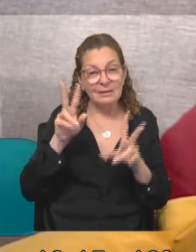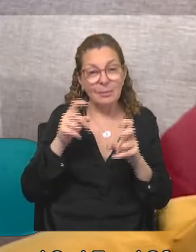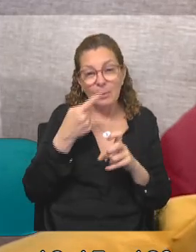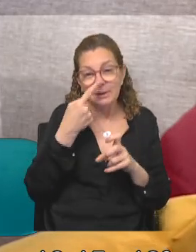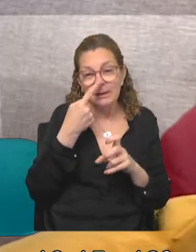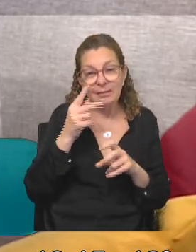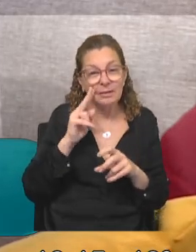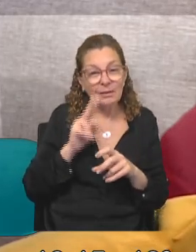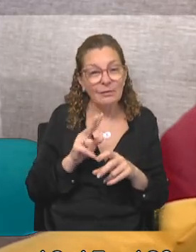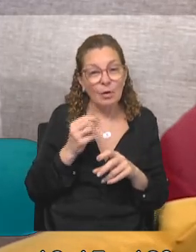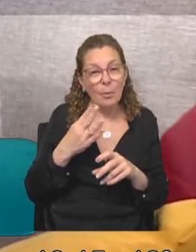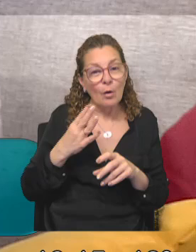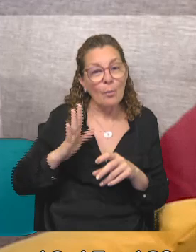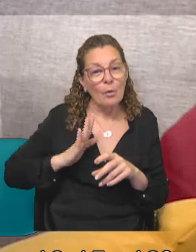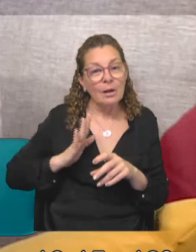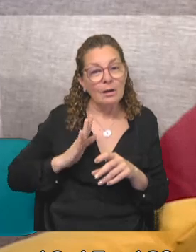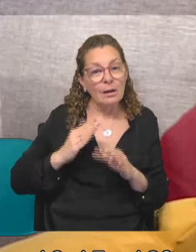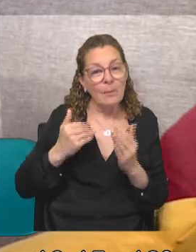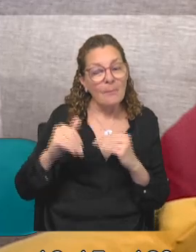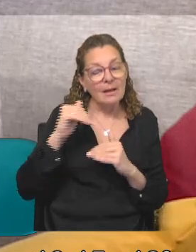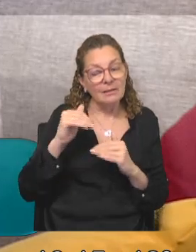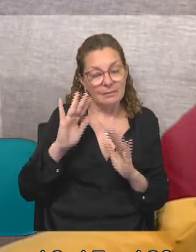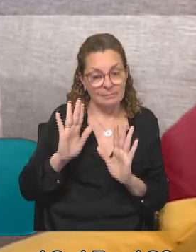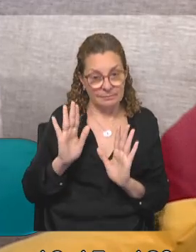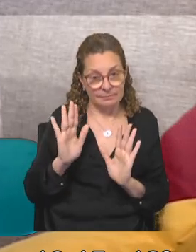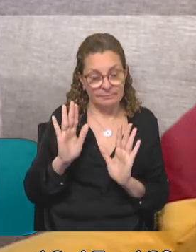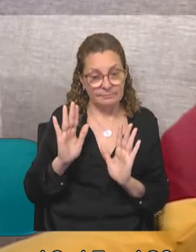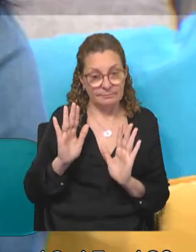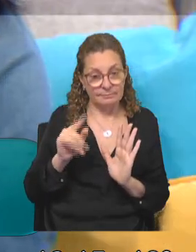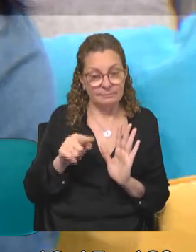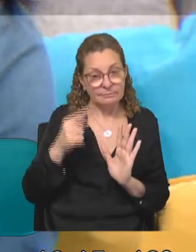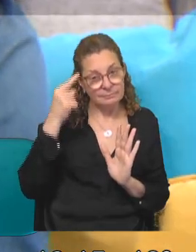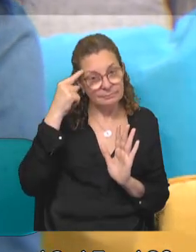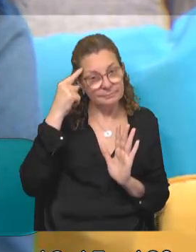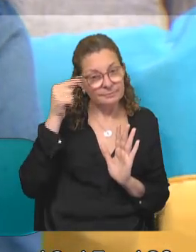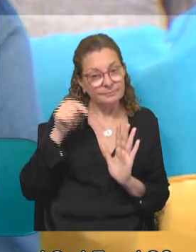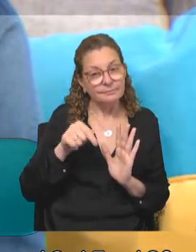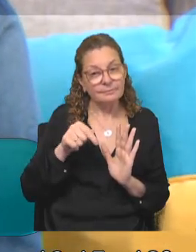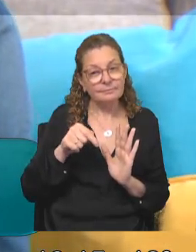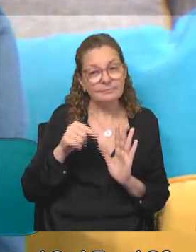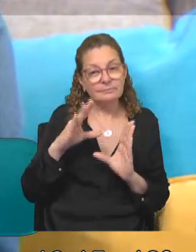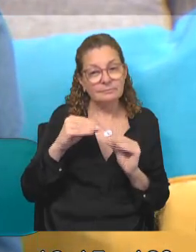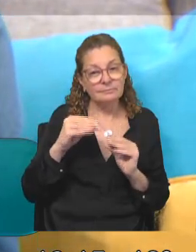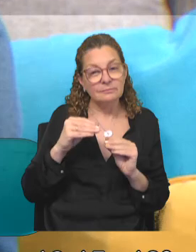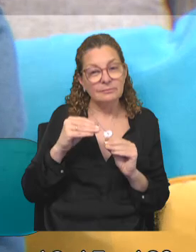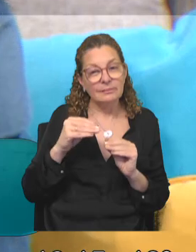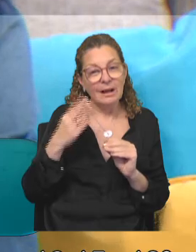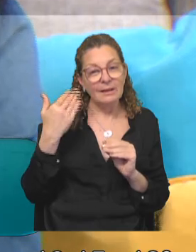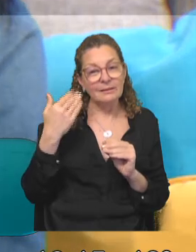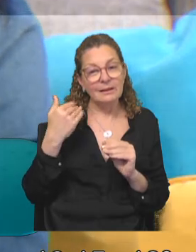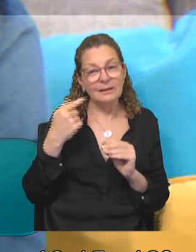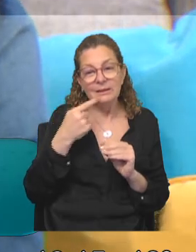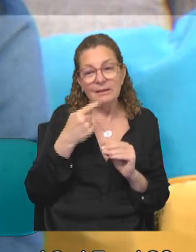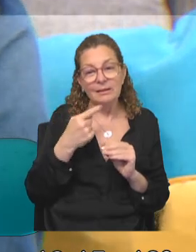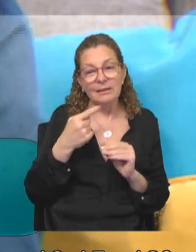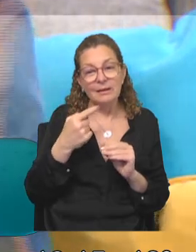ver cómo en mujeres se da un poco más. Sí, sí. Y ahí supongo que eso que hablabas de la columna anterior, en la que Maxi te decía,